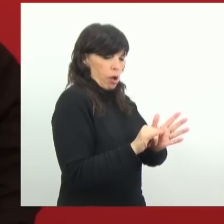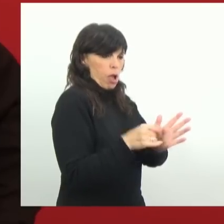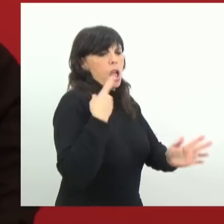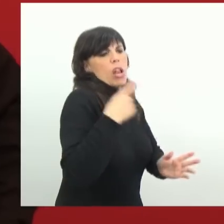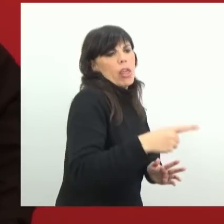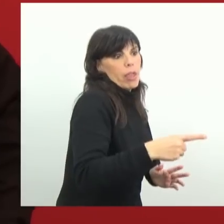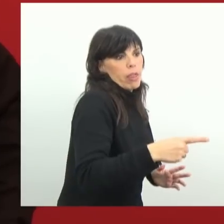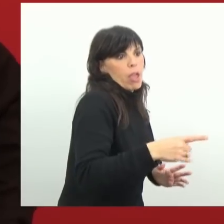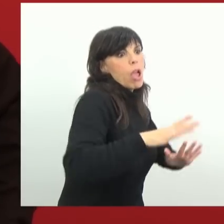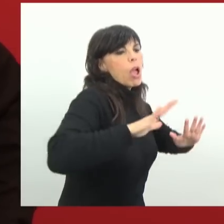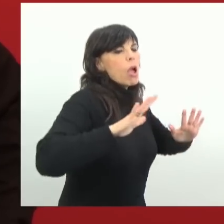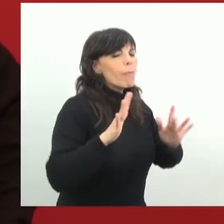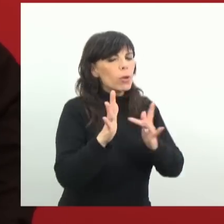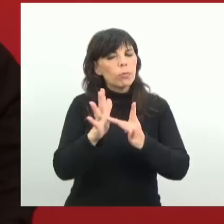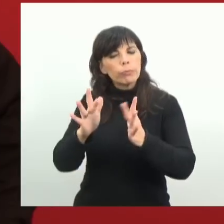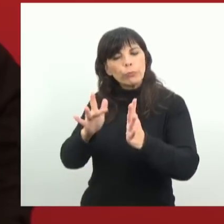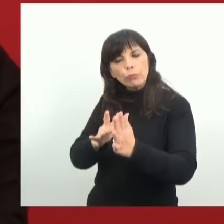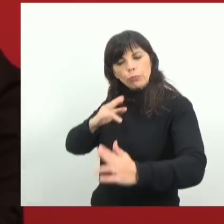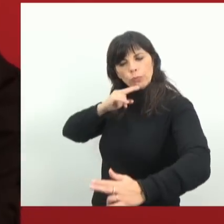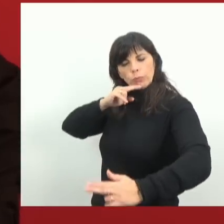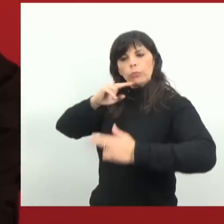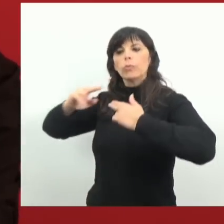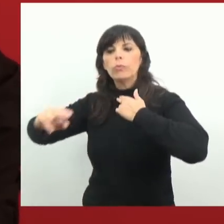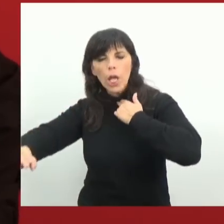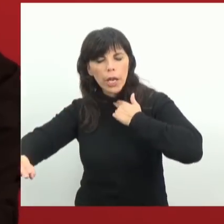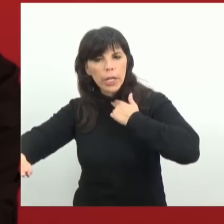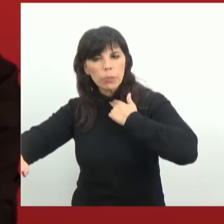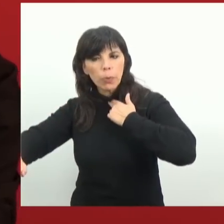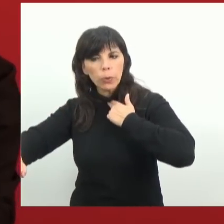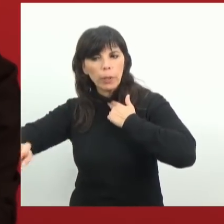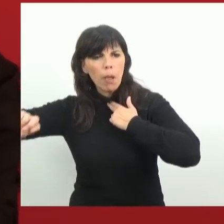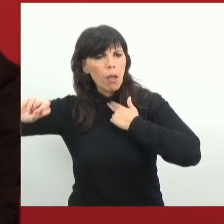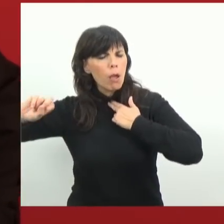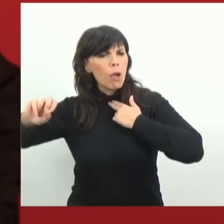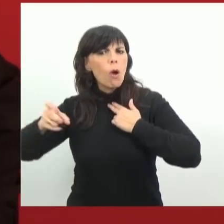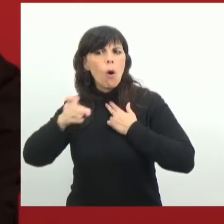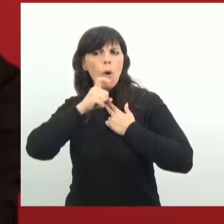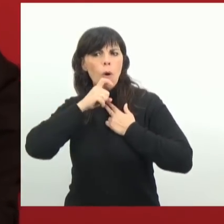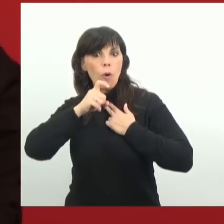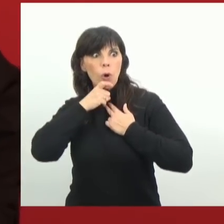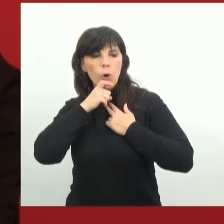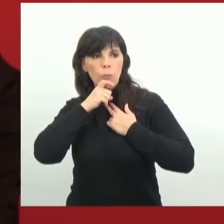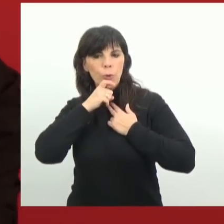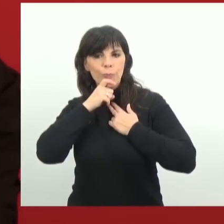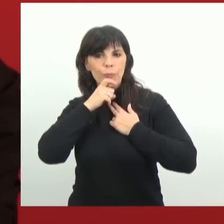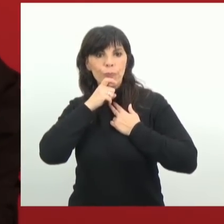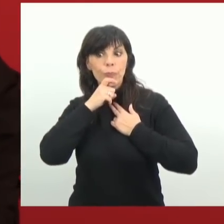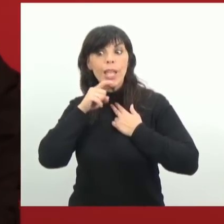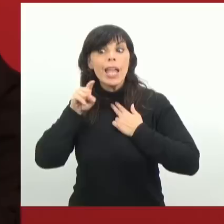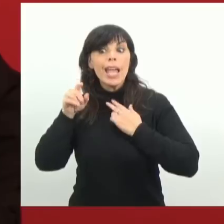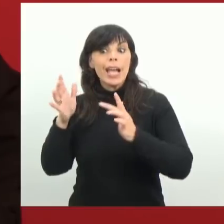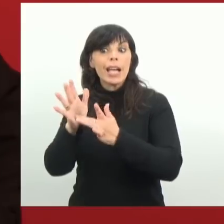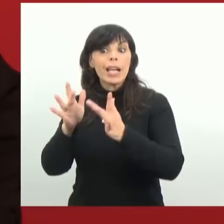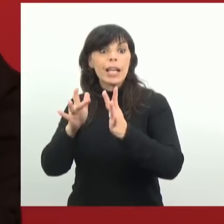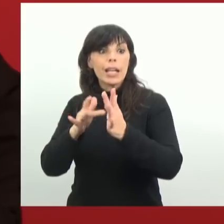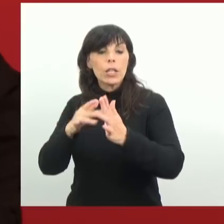para que nosotros, a través de la forma que Jesucristo reprendió a Satanás, también nosotros aprendemos.